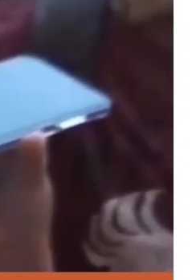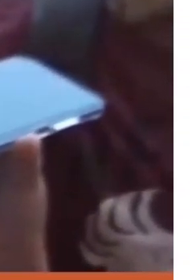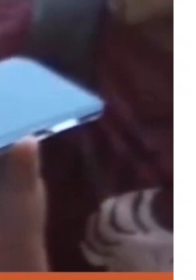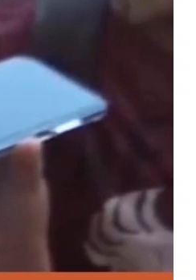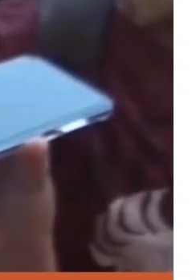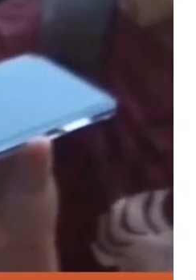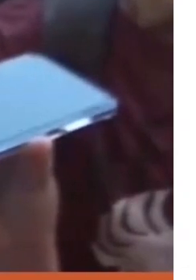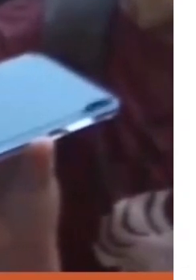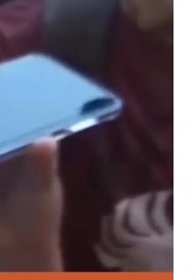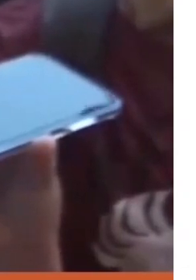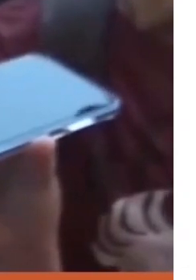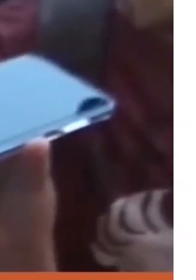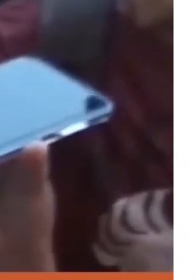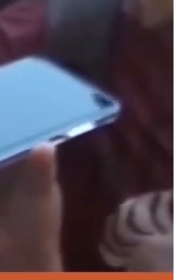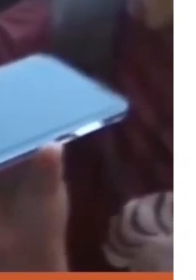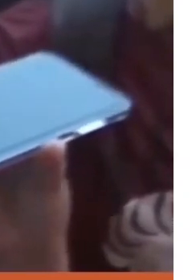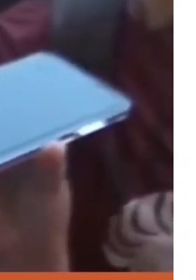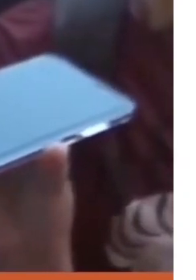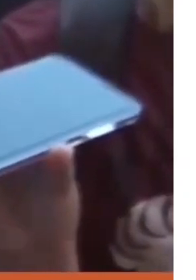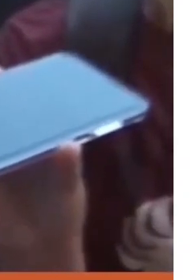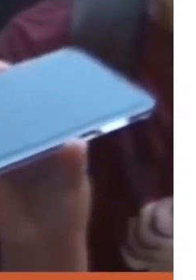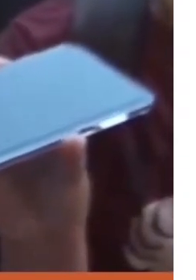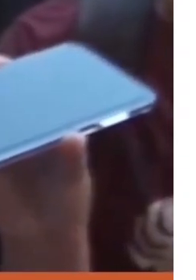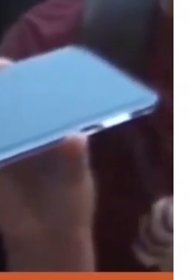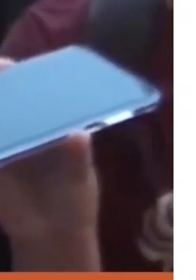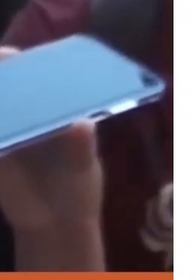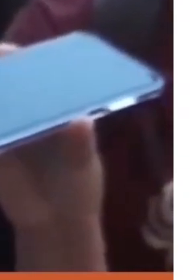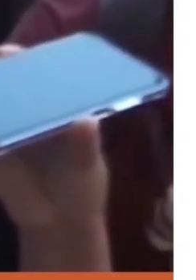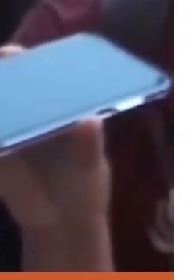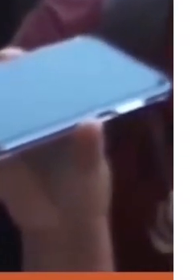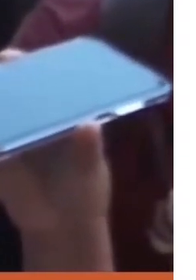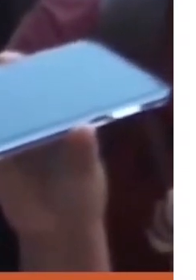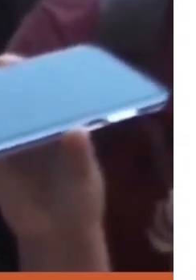dijera cuándo, ten la seguridad que el presidente,